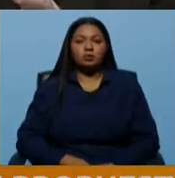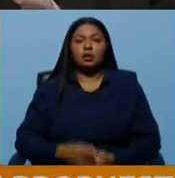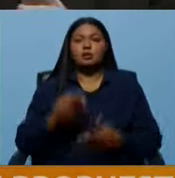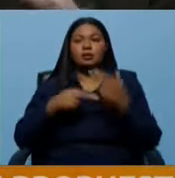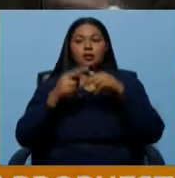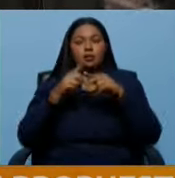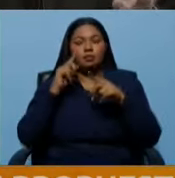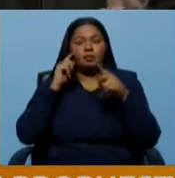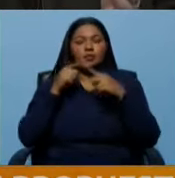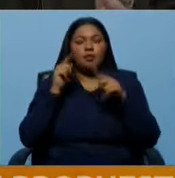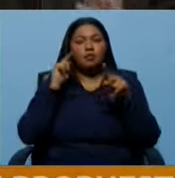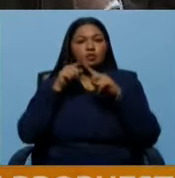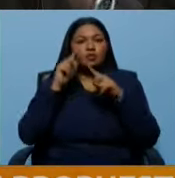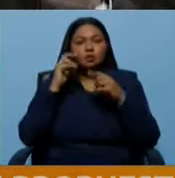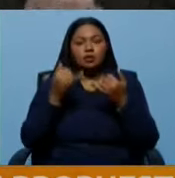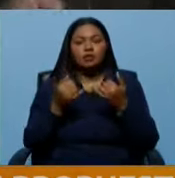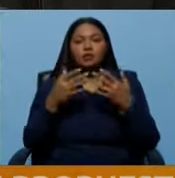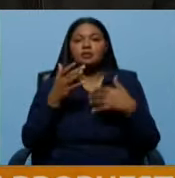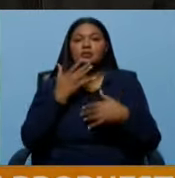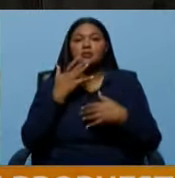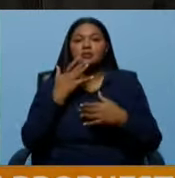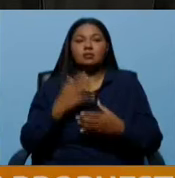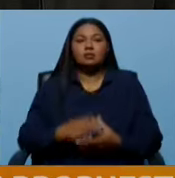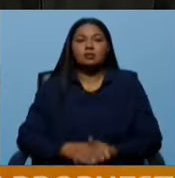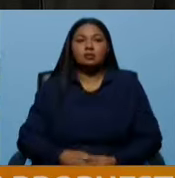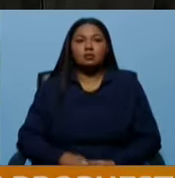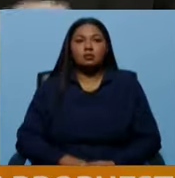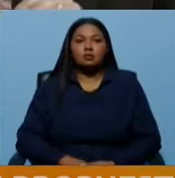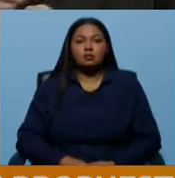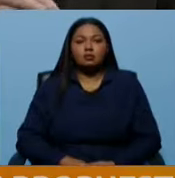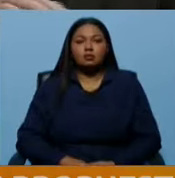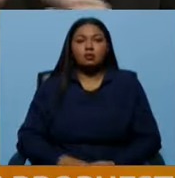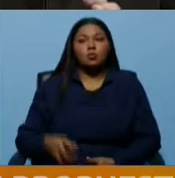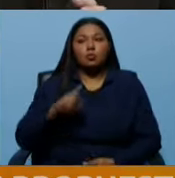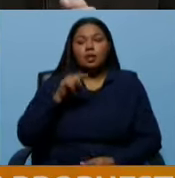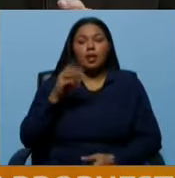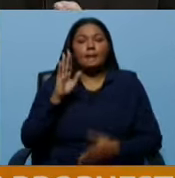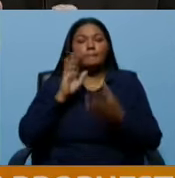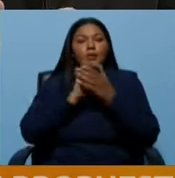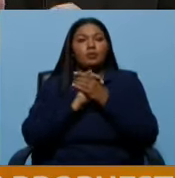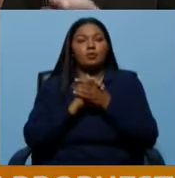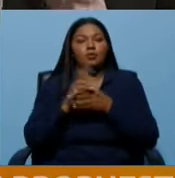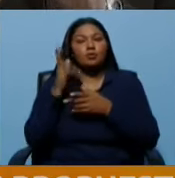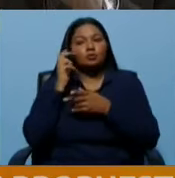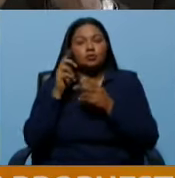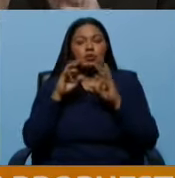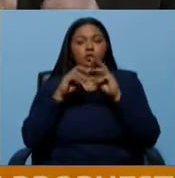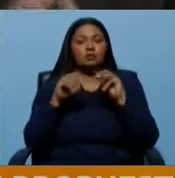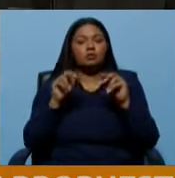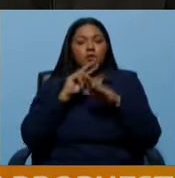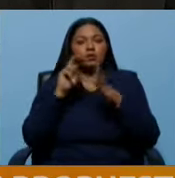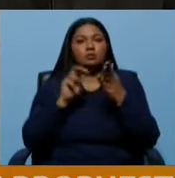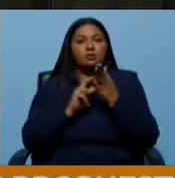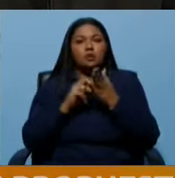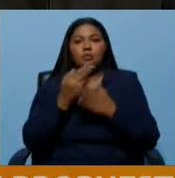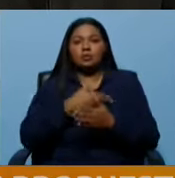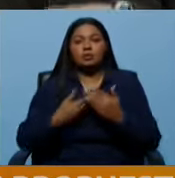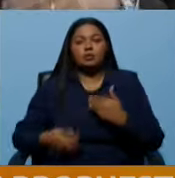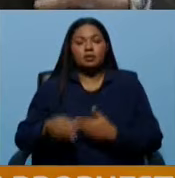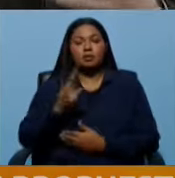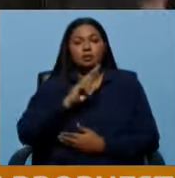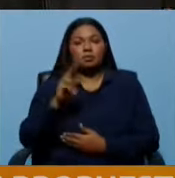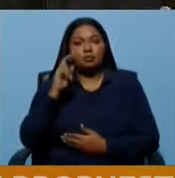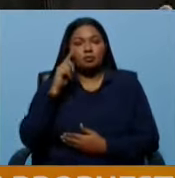agenda concreta de acción es muy sencillo. Usted, compañero y compañera que nos escucha, en cualquier parte del territorio nacional, el presidente de la República,